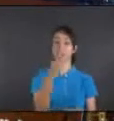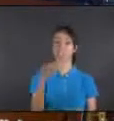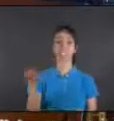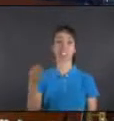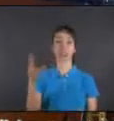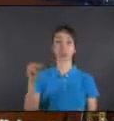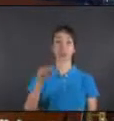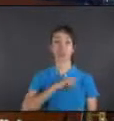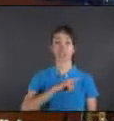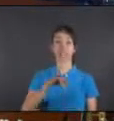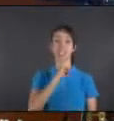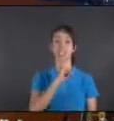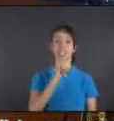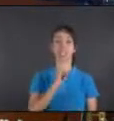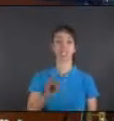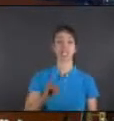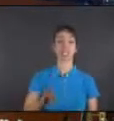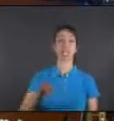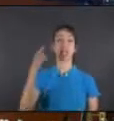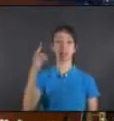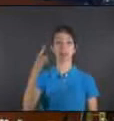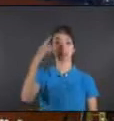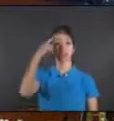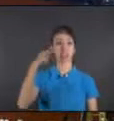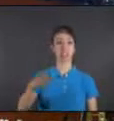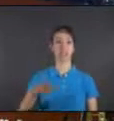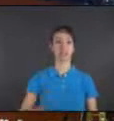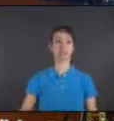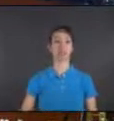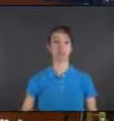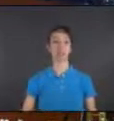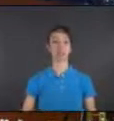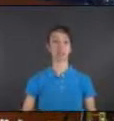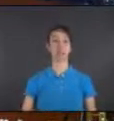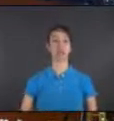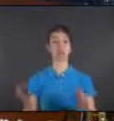mujeres extranjeras el primer día del mes primero.